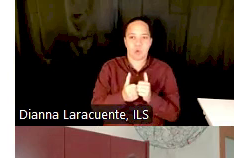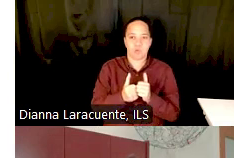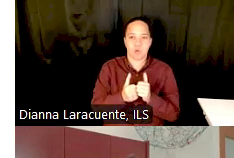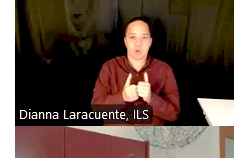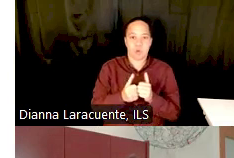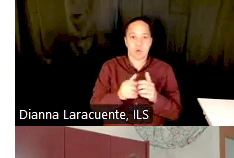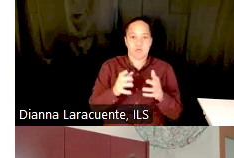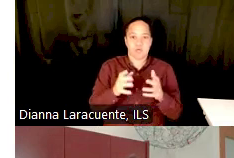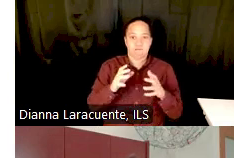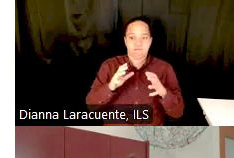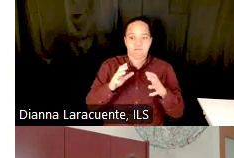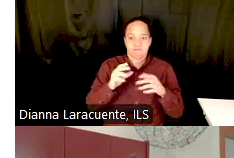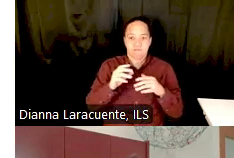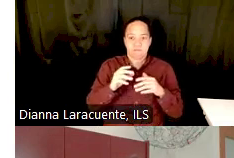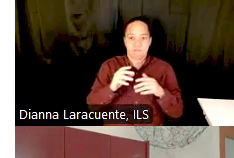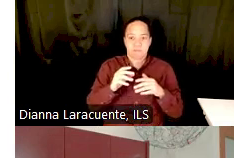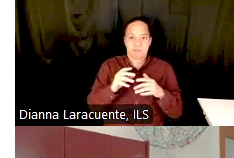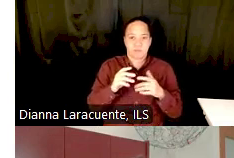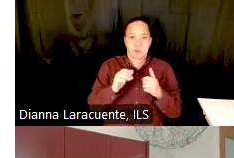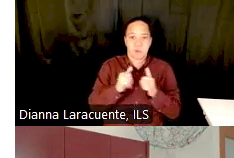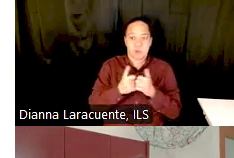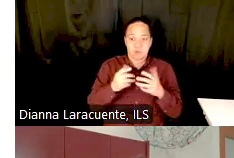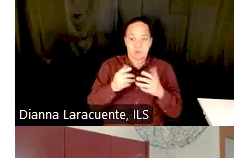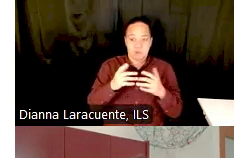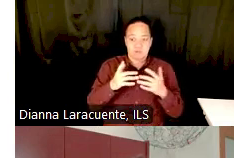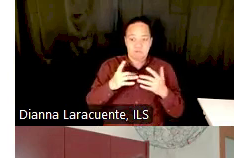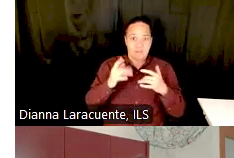entrando en una tienda de cristal.